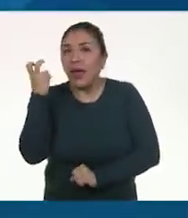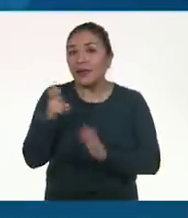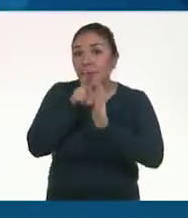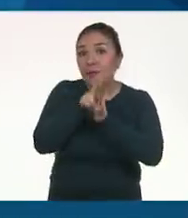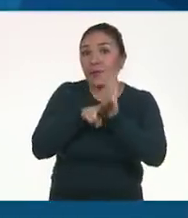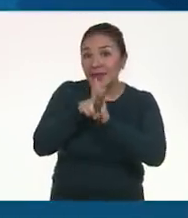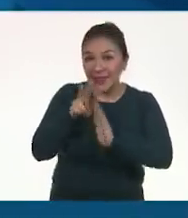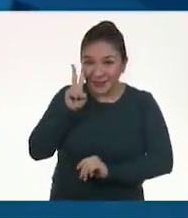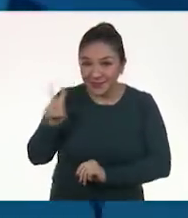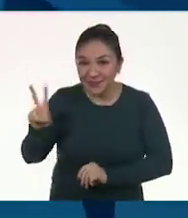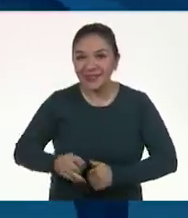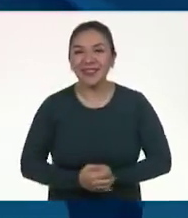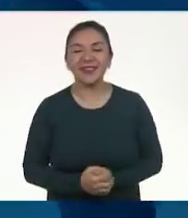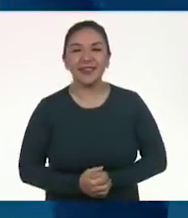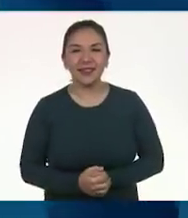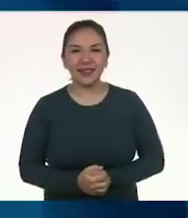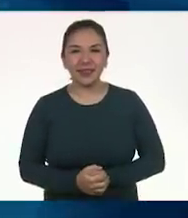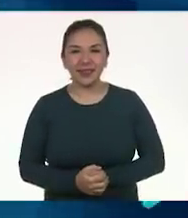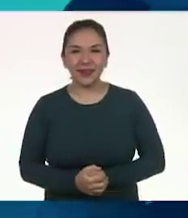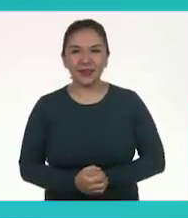siguiente video!